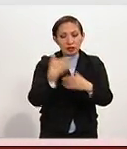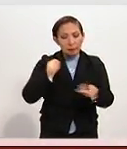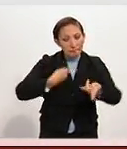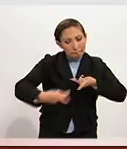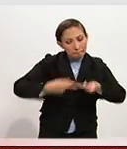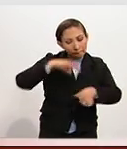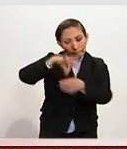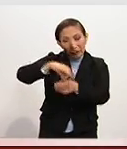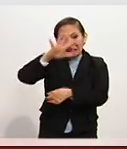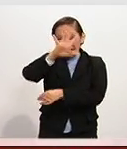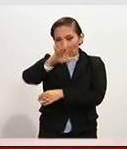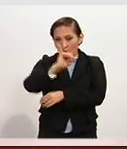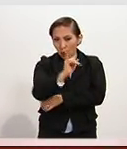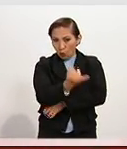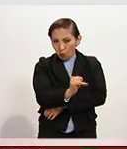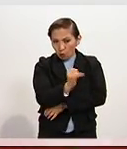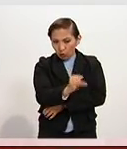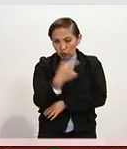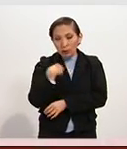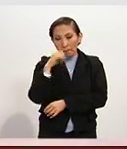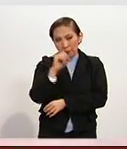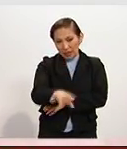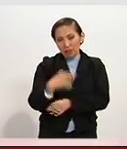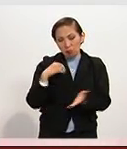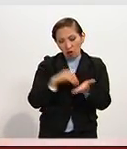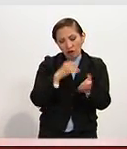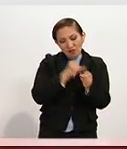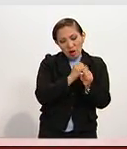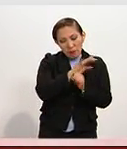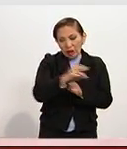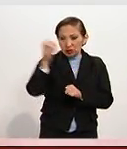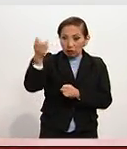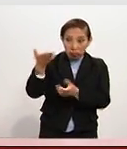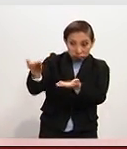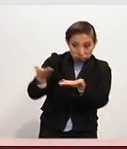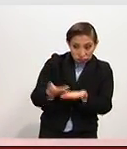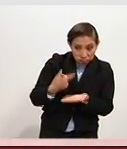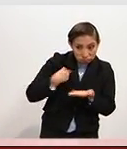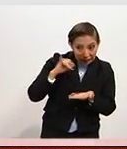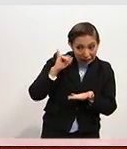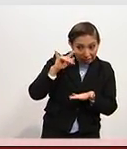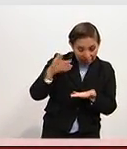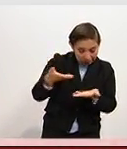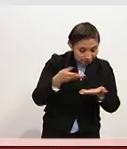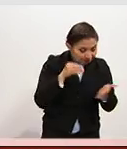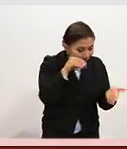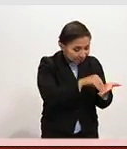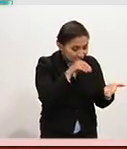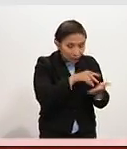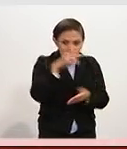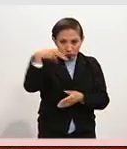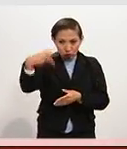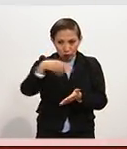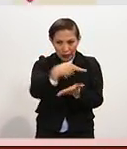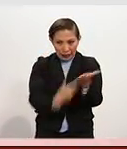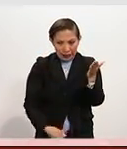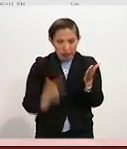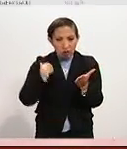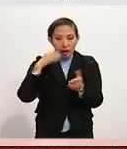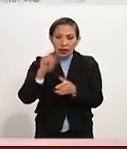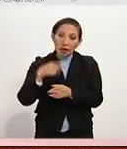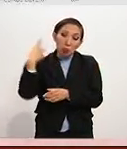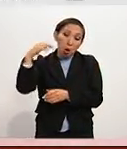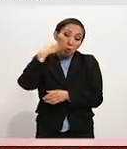jornada electoral del 5 de junio, mismo que se alimenta con información que estos proporcionaron al INE durante su registro y la que se